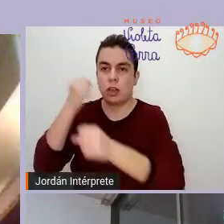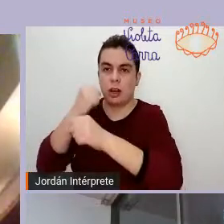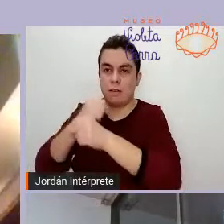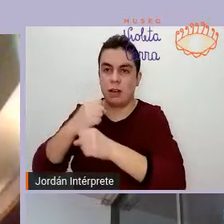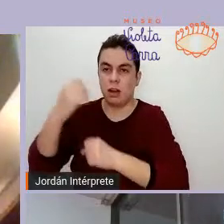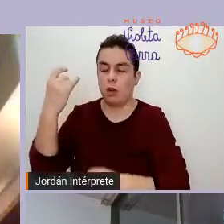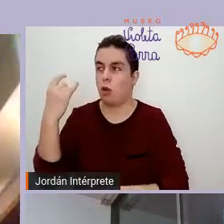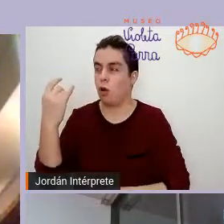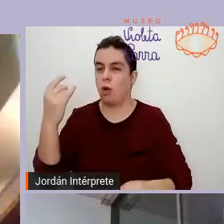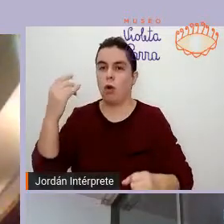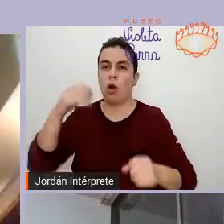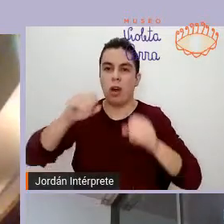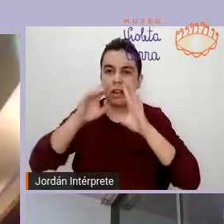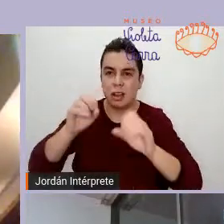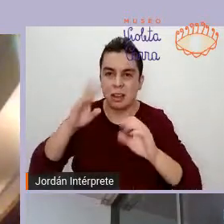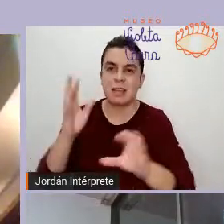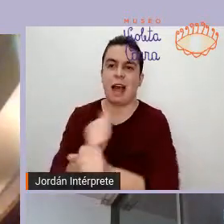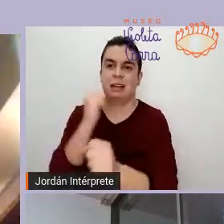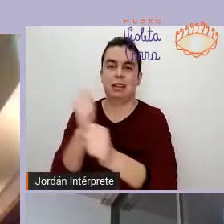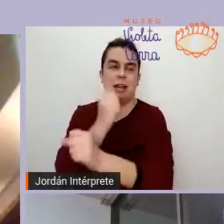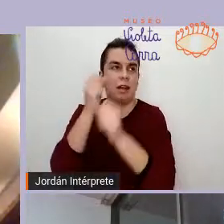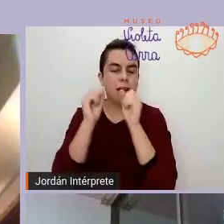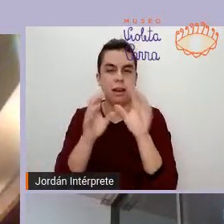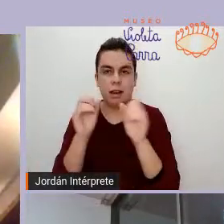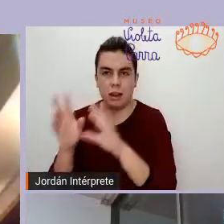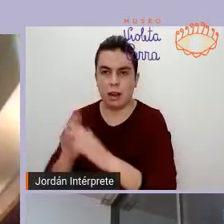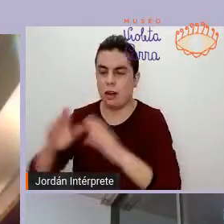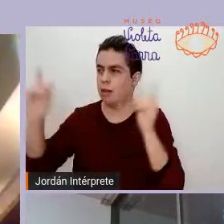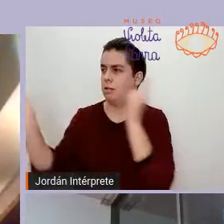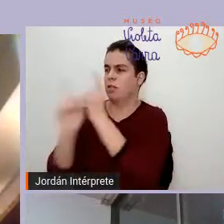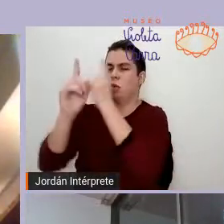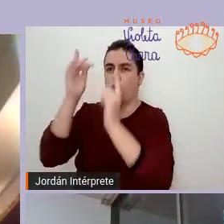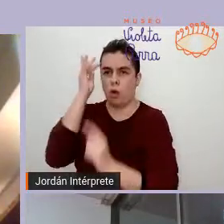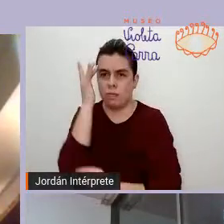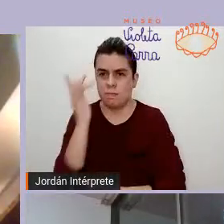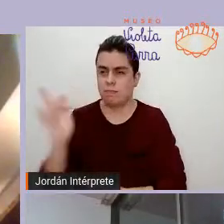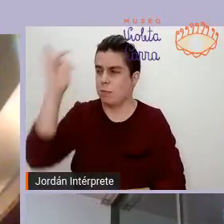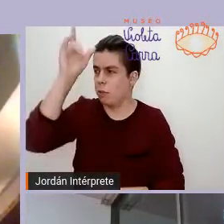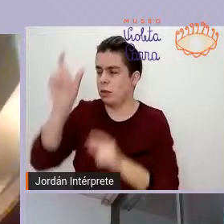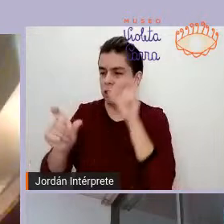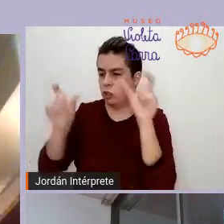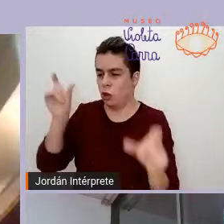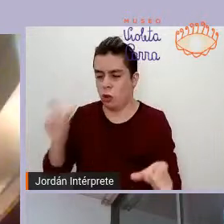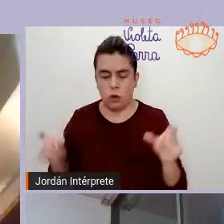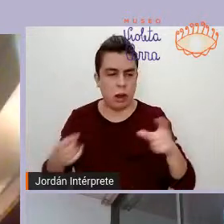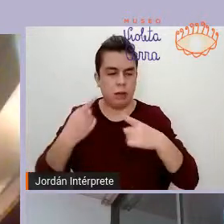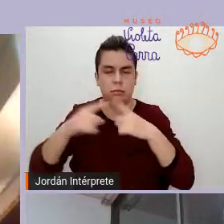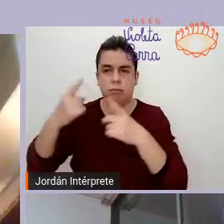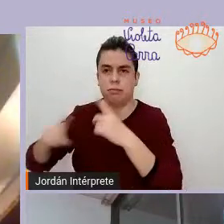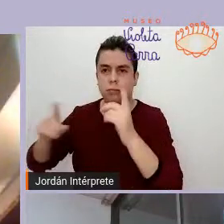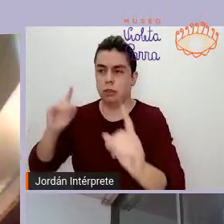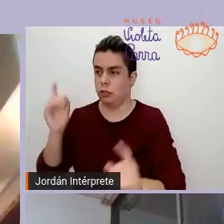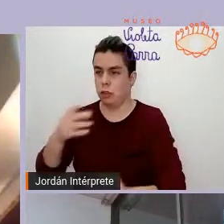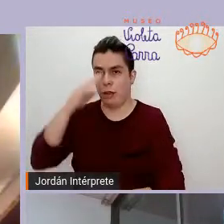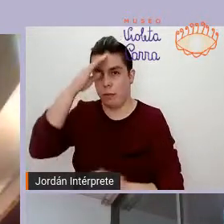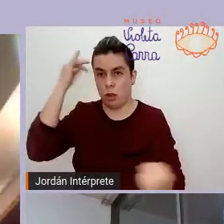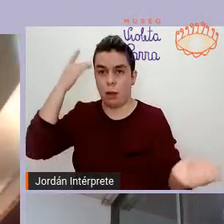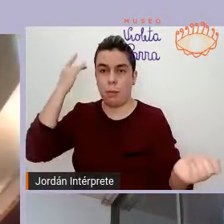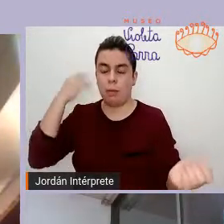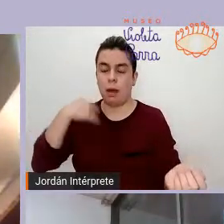en ese minuto de intelectuales, de artistas, y Violeta Parra tuvo una posición muy